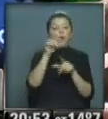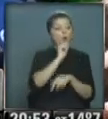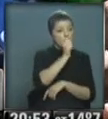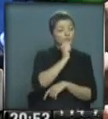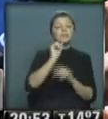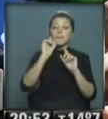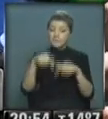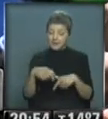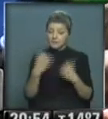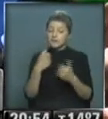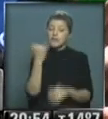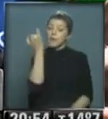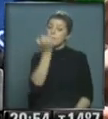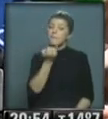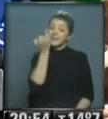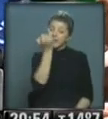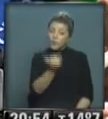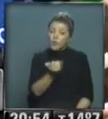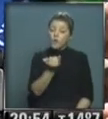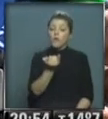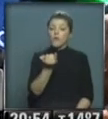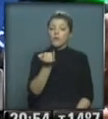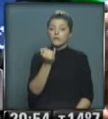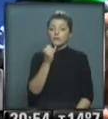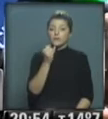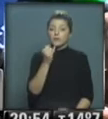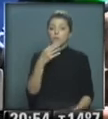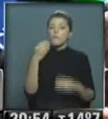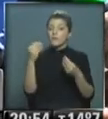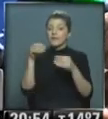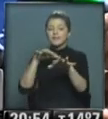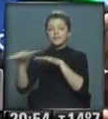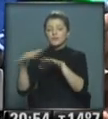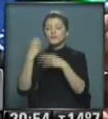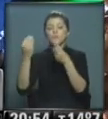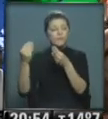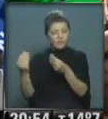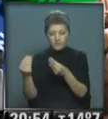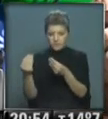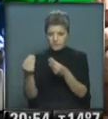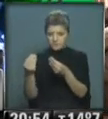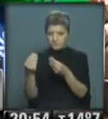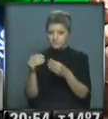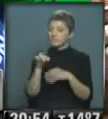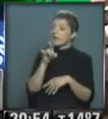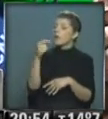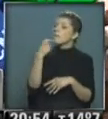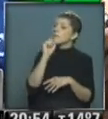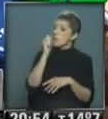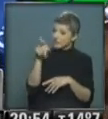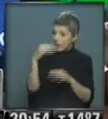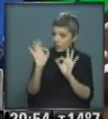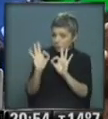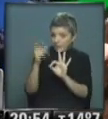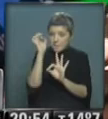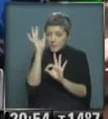también. Trató de explicarme lo que habría sucedido. ¿Para usted es suficiente ese pedido de disculpas?